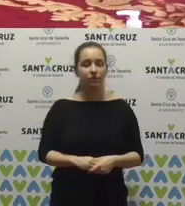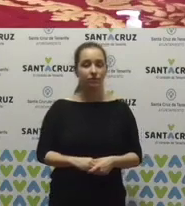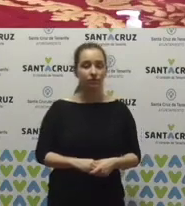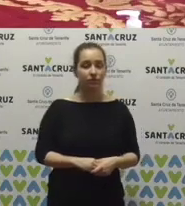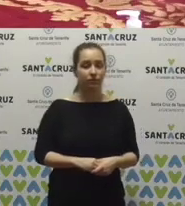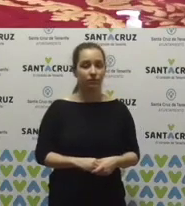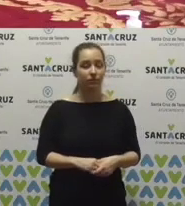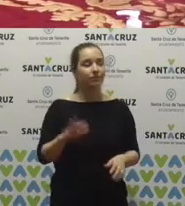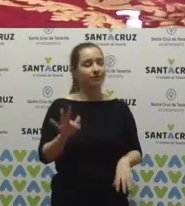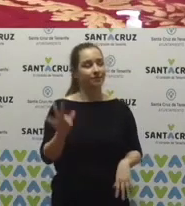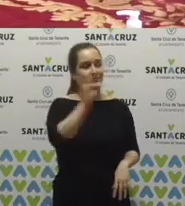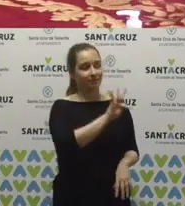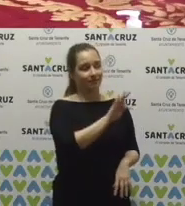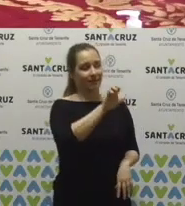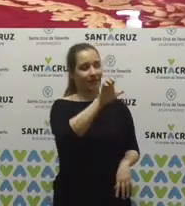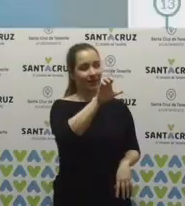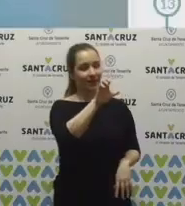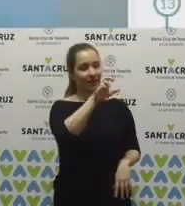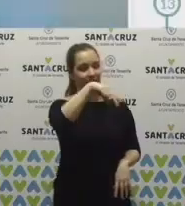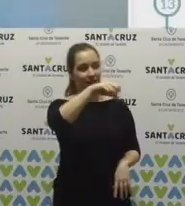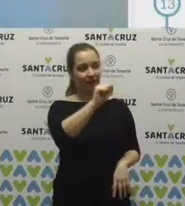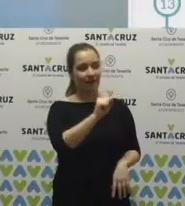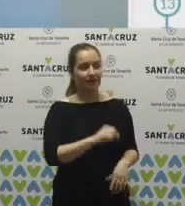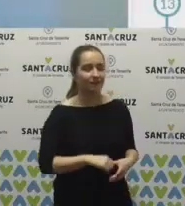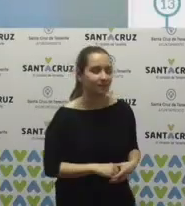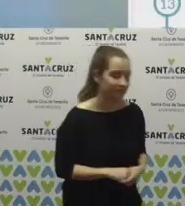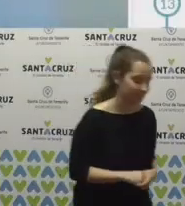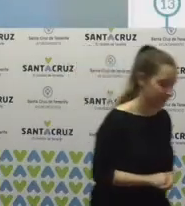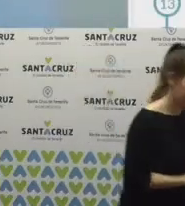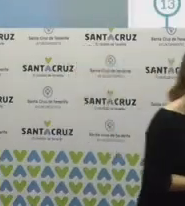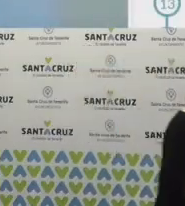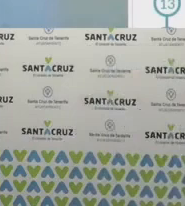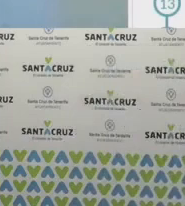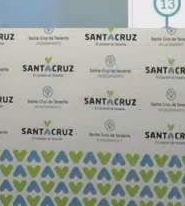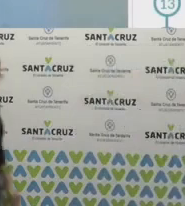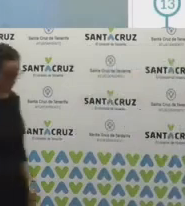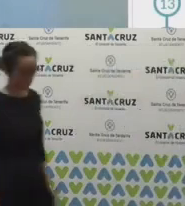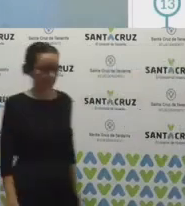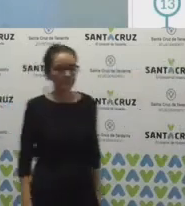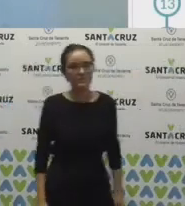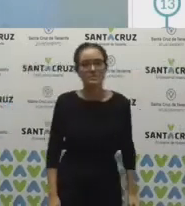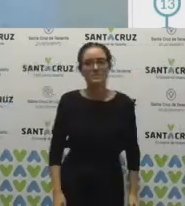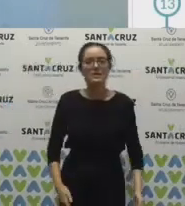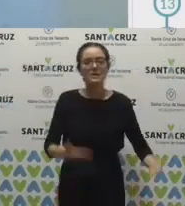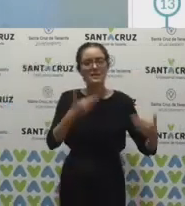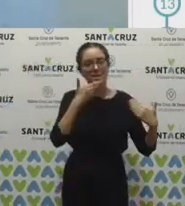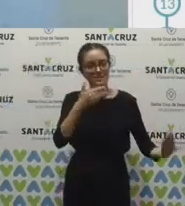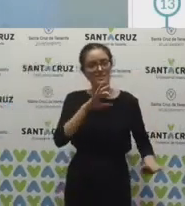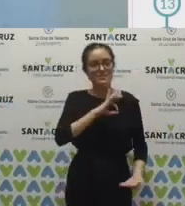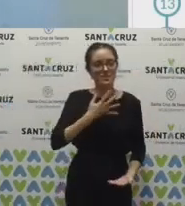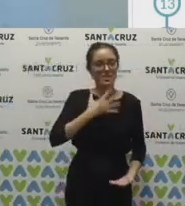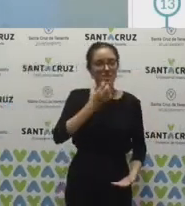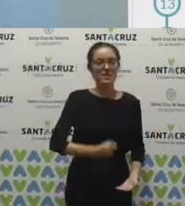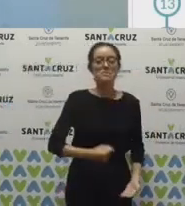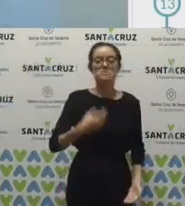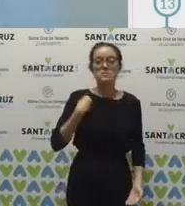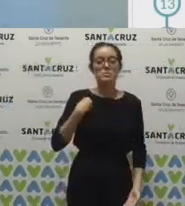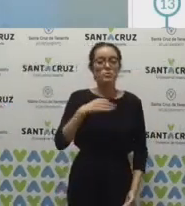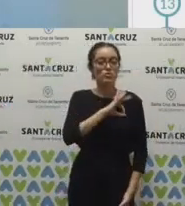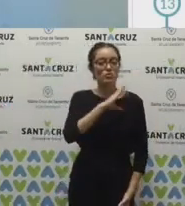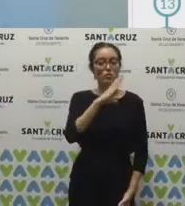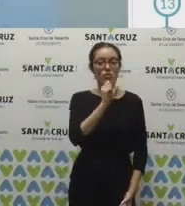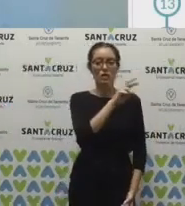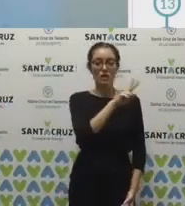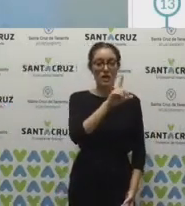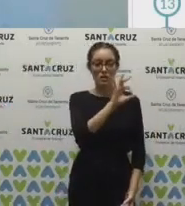tiene usted la palabra doña elena en señora alcaldesa decían que precisamente don carlos en la exposición de motivos del